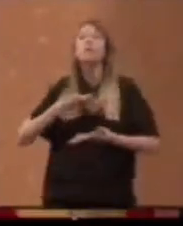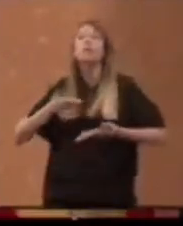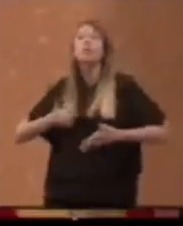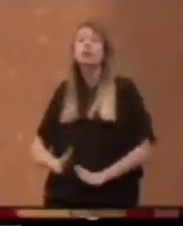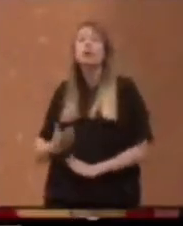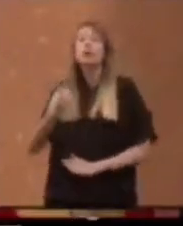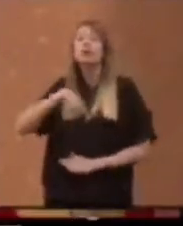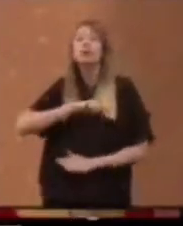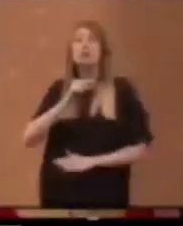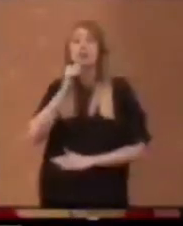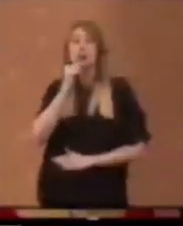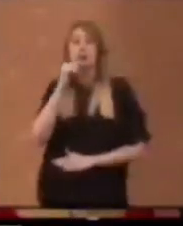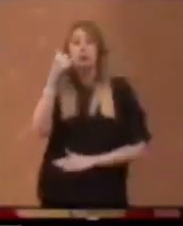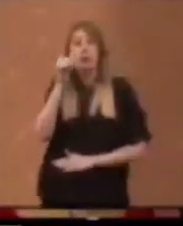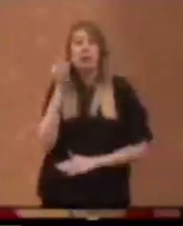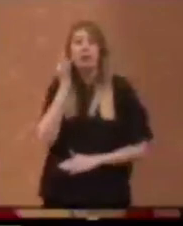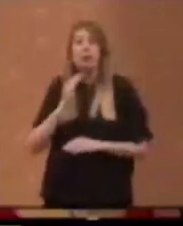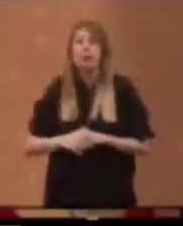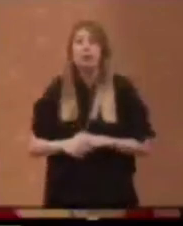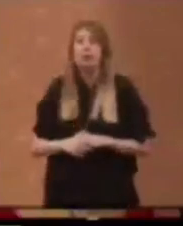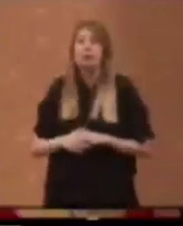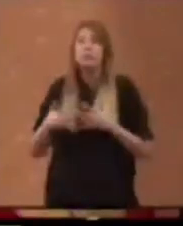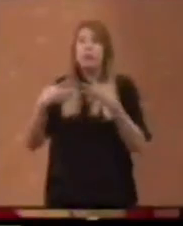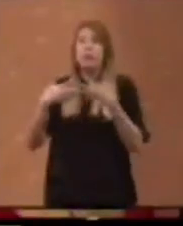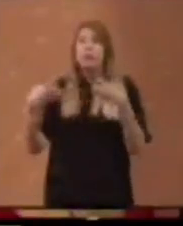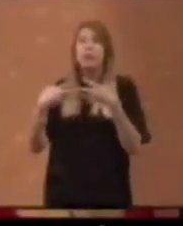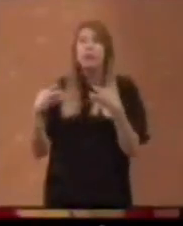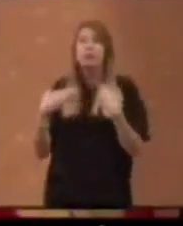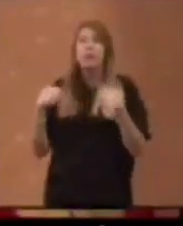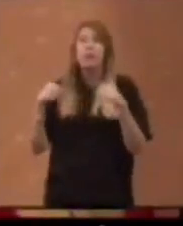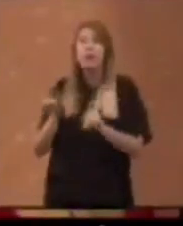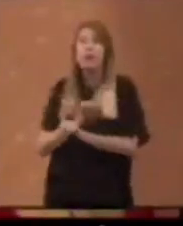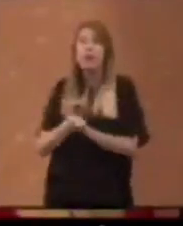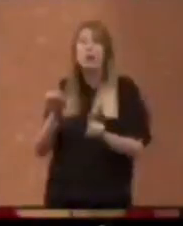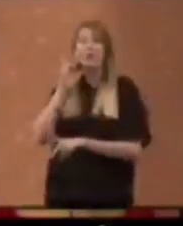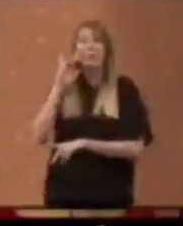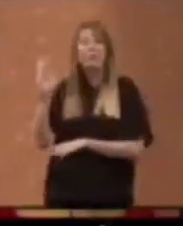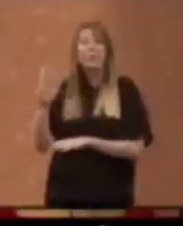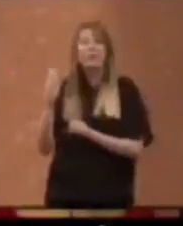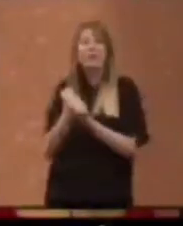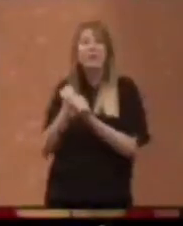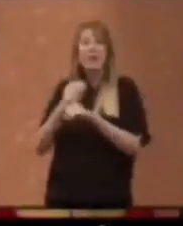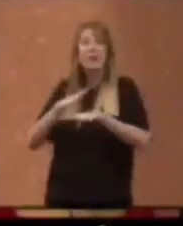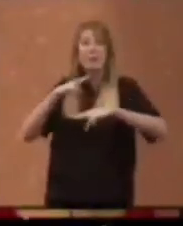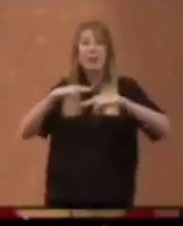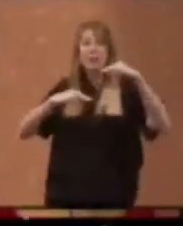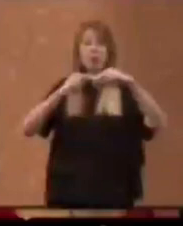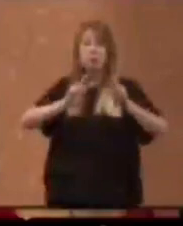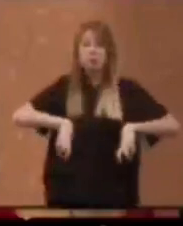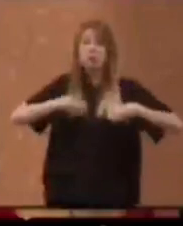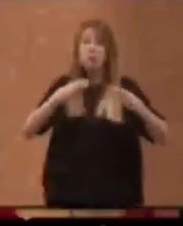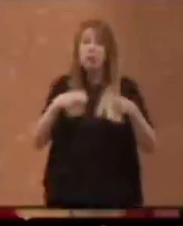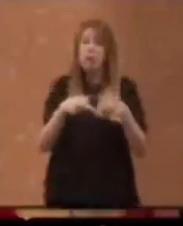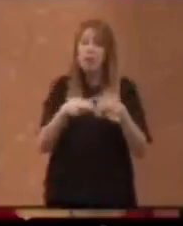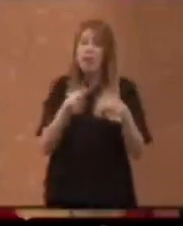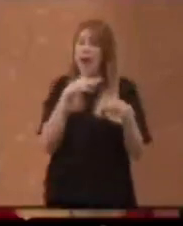nietos. Y no es una frase cualquiera. Mientras trabajamos para reconstruirnos como sociedad, pongamos a la naturaleza,